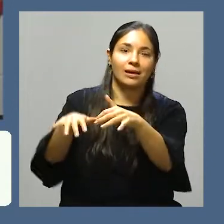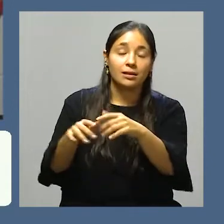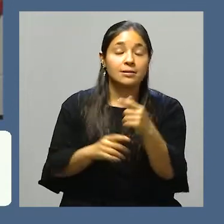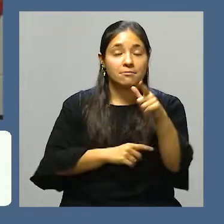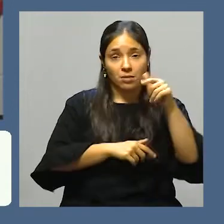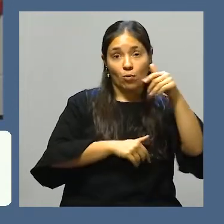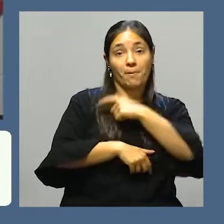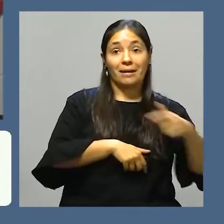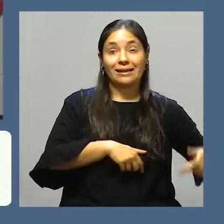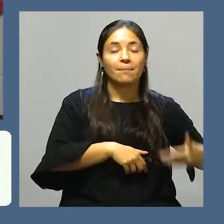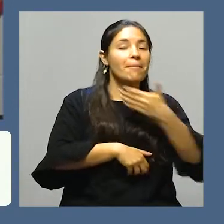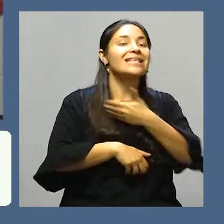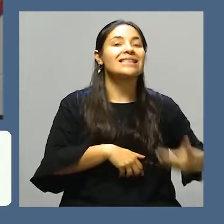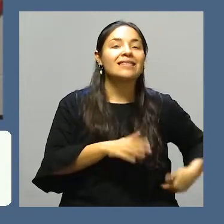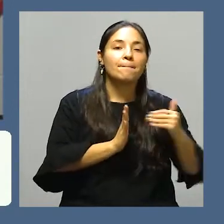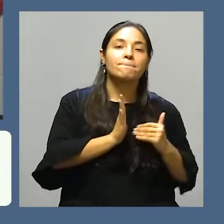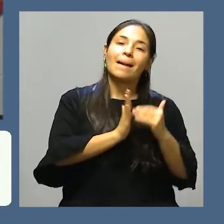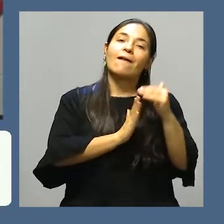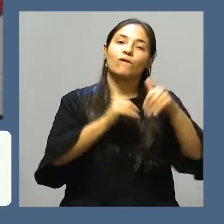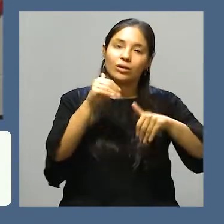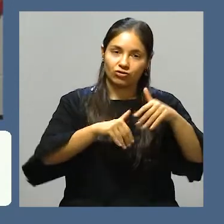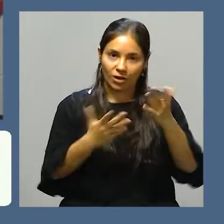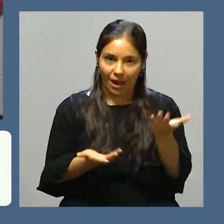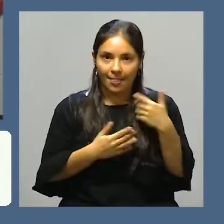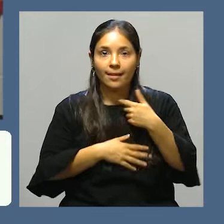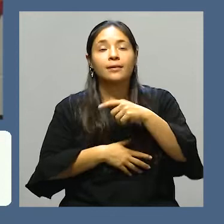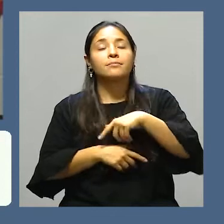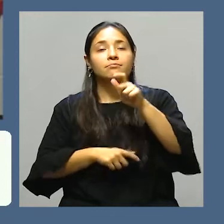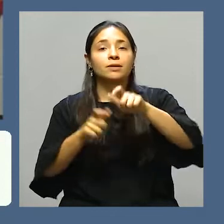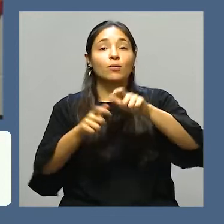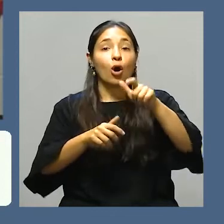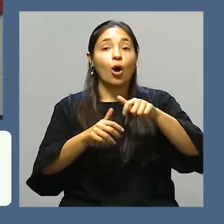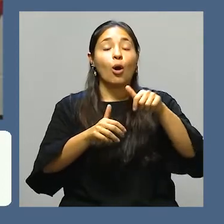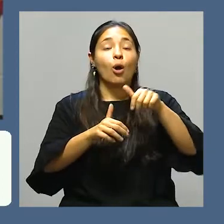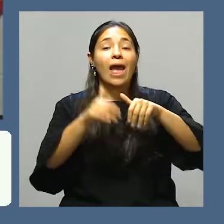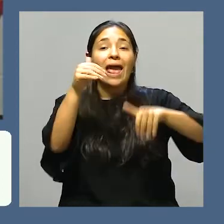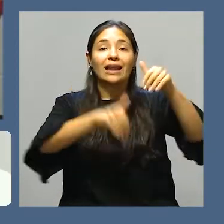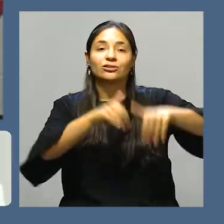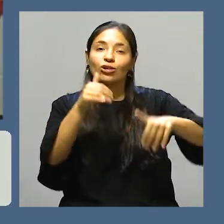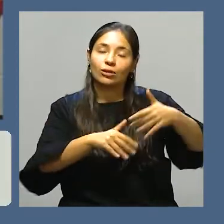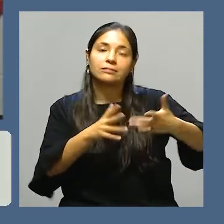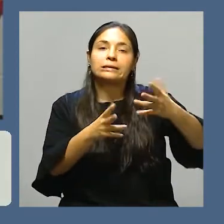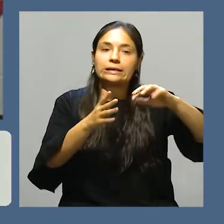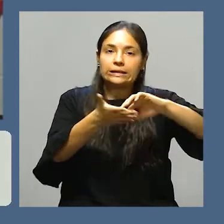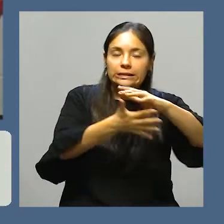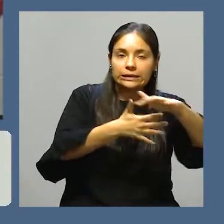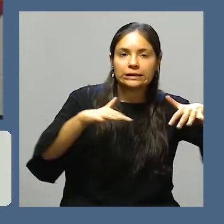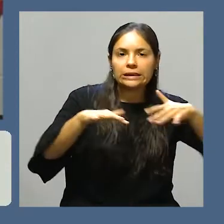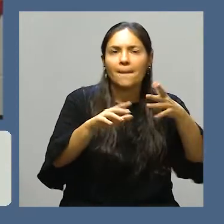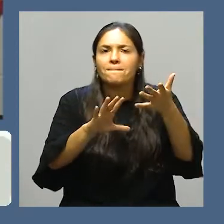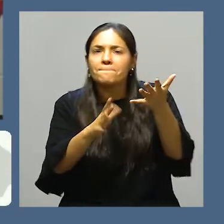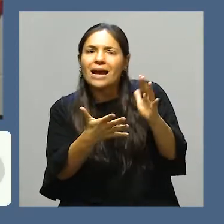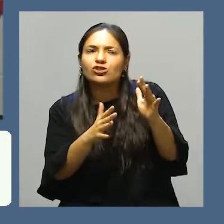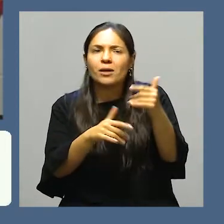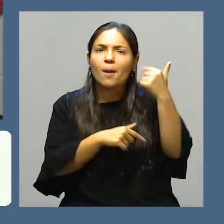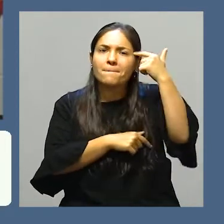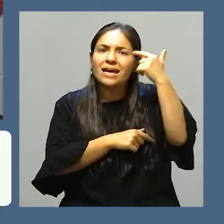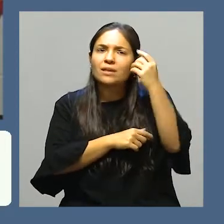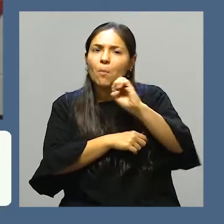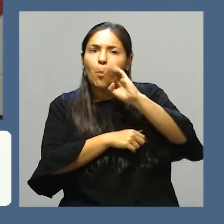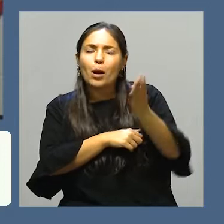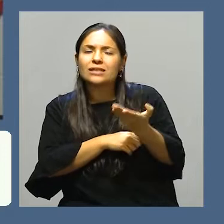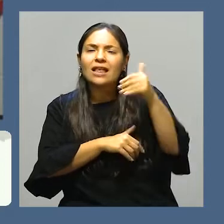parte tanto del pacto histórico como posteriormente del partido de gobierno, del Centro Democrático e incluso del Partido